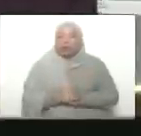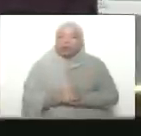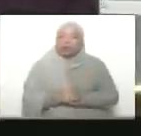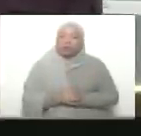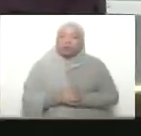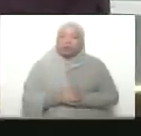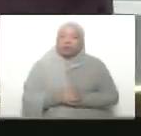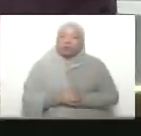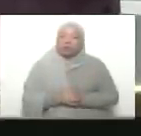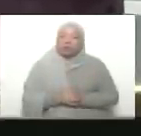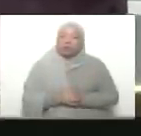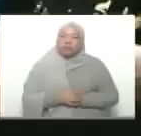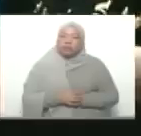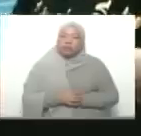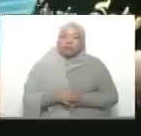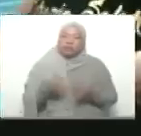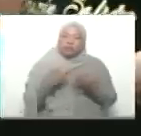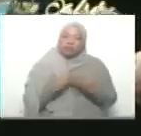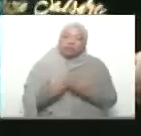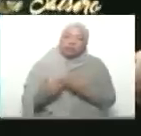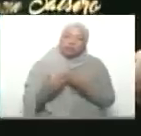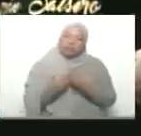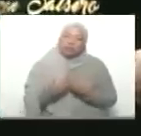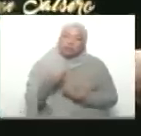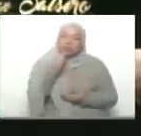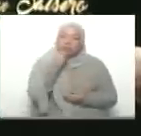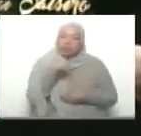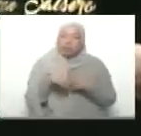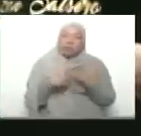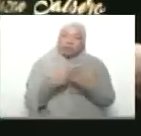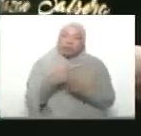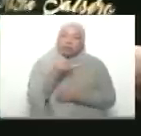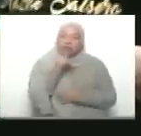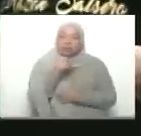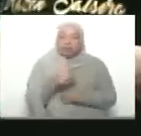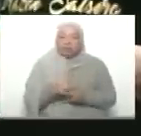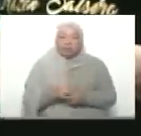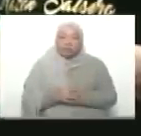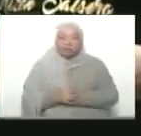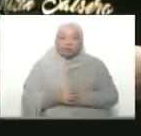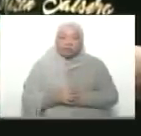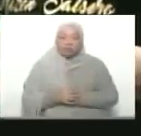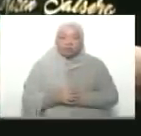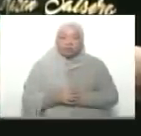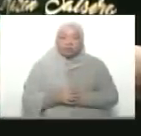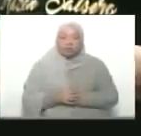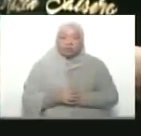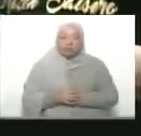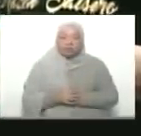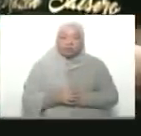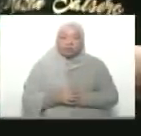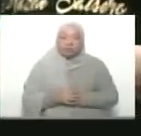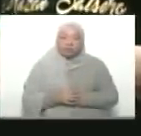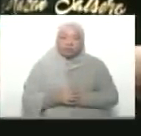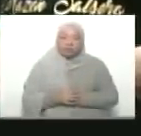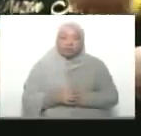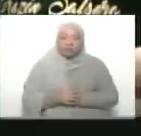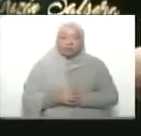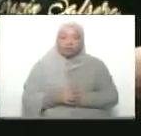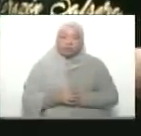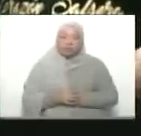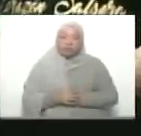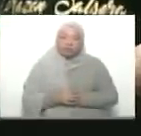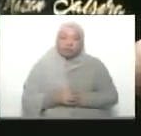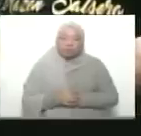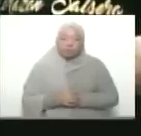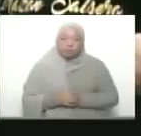historiador y y bueno toda mi vida me he dedicado a investigar la salsa y por eso estamos aquí también además que la